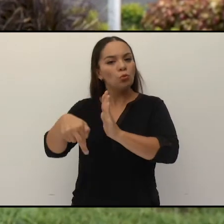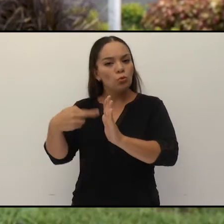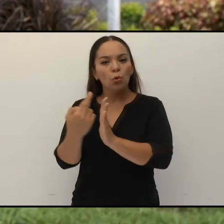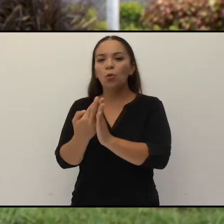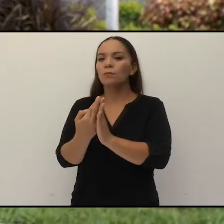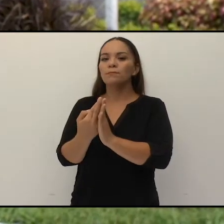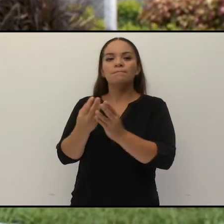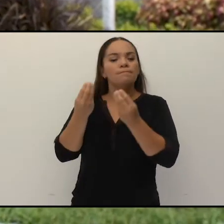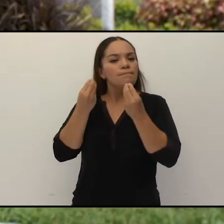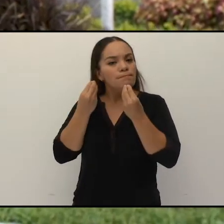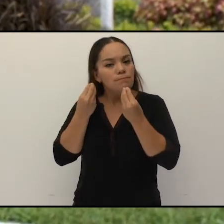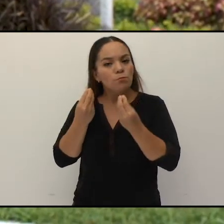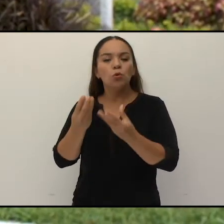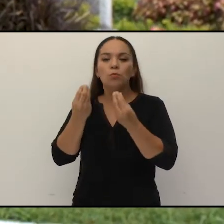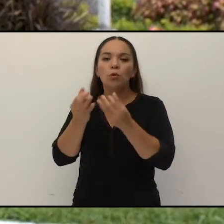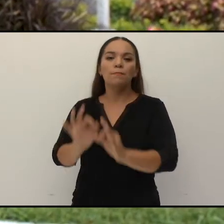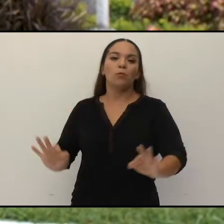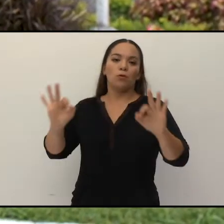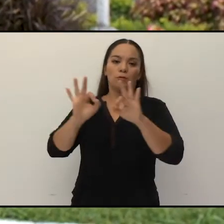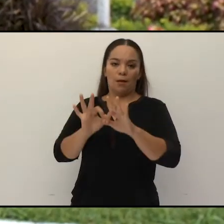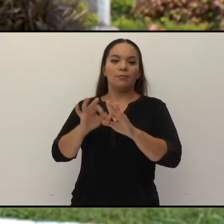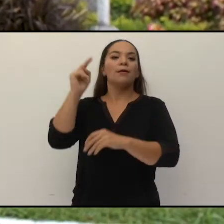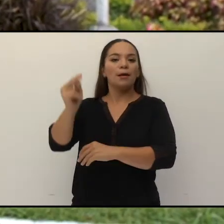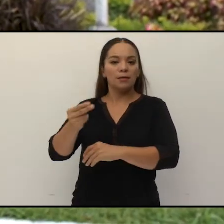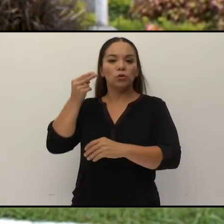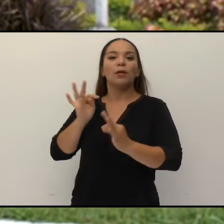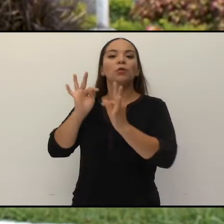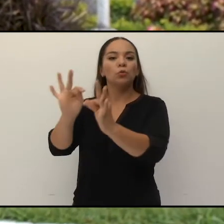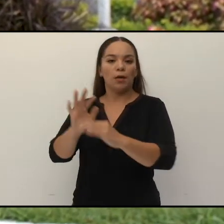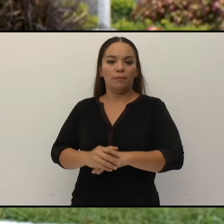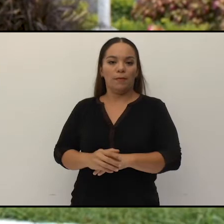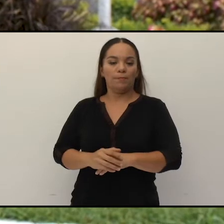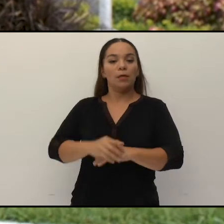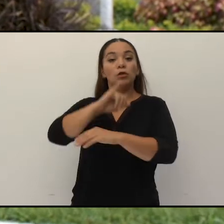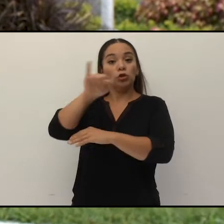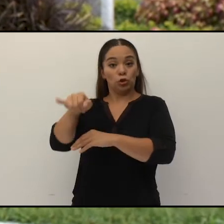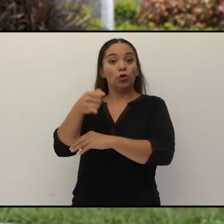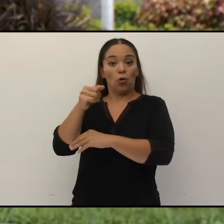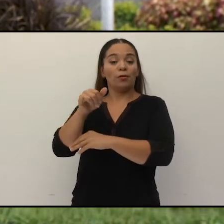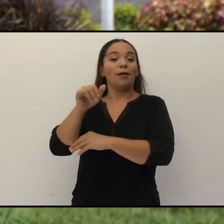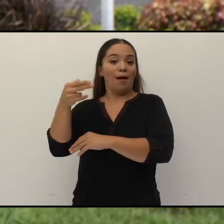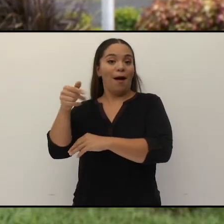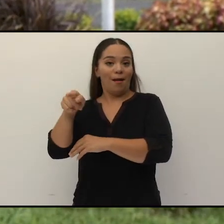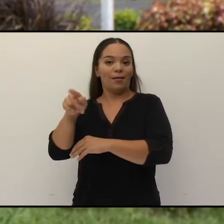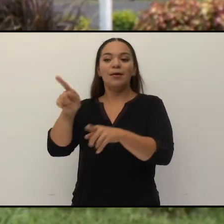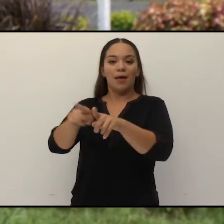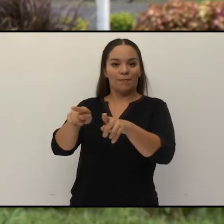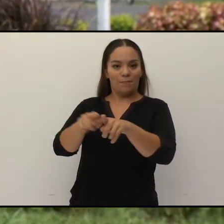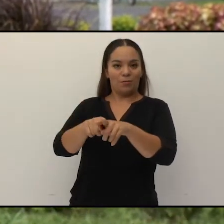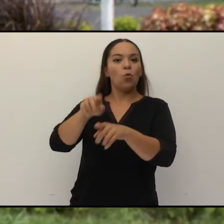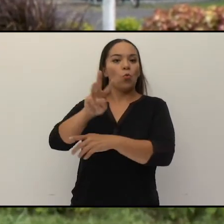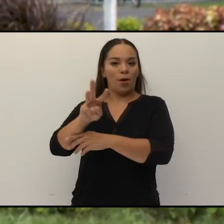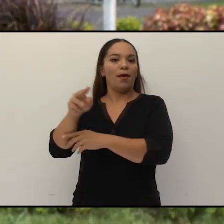un papel muy, pero muy importante en la historia de Turrialba. Don John Allen y